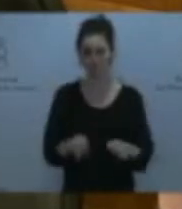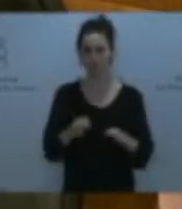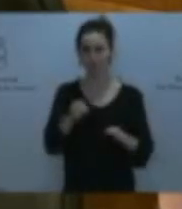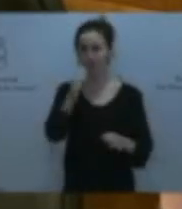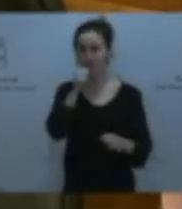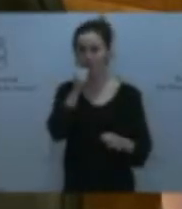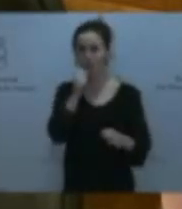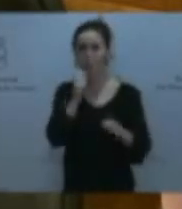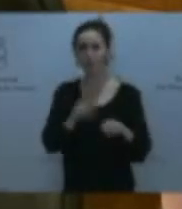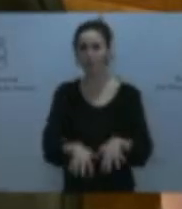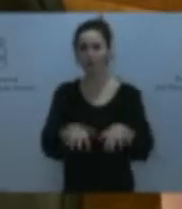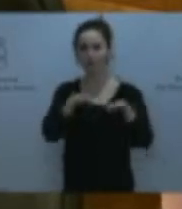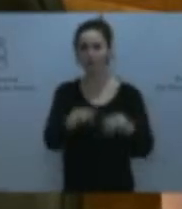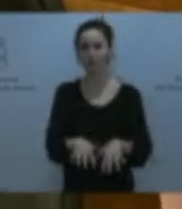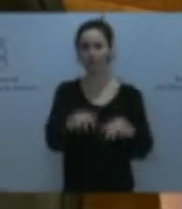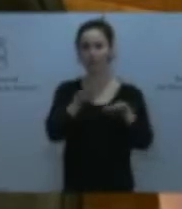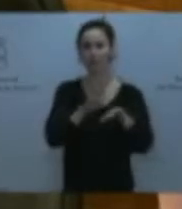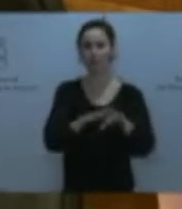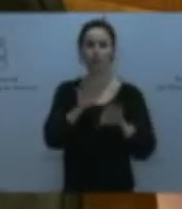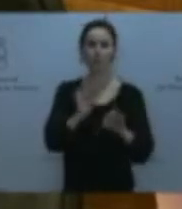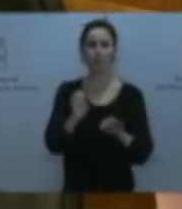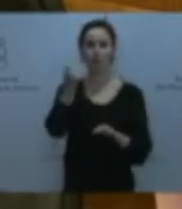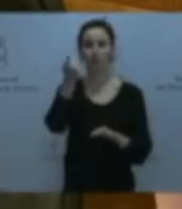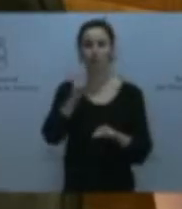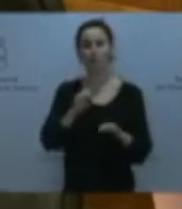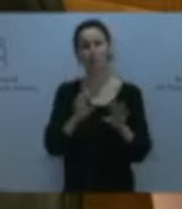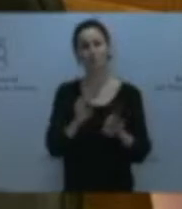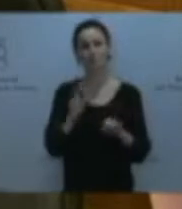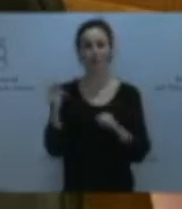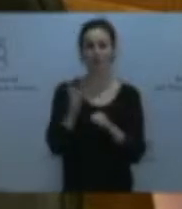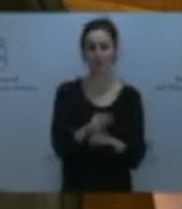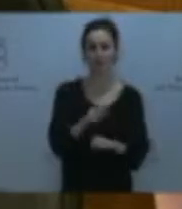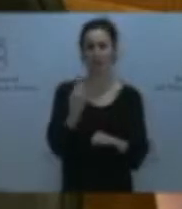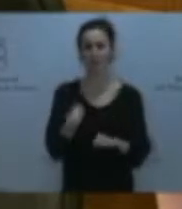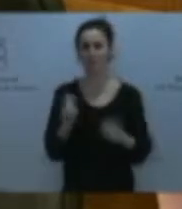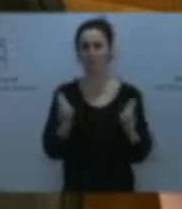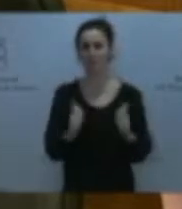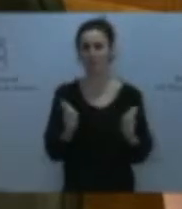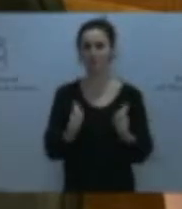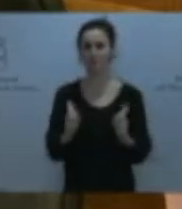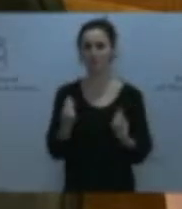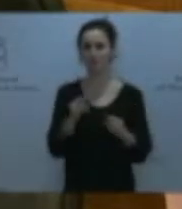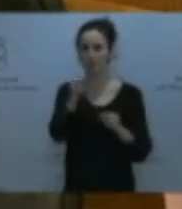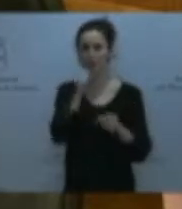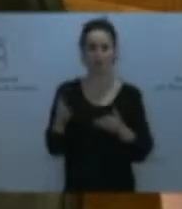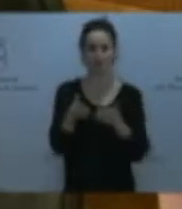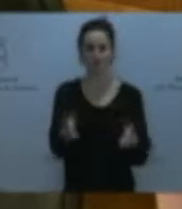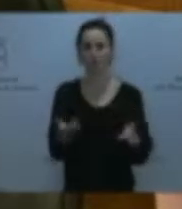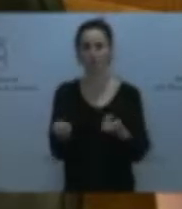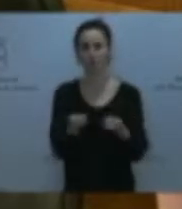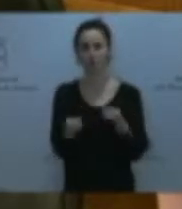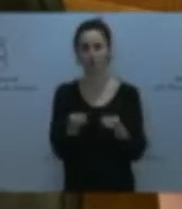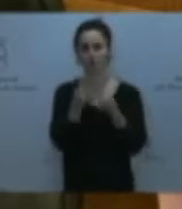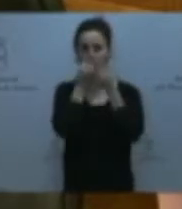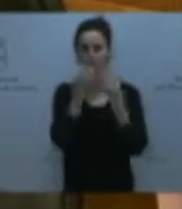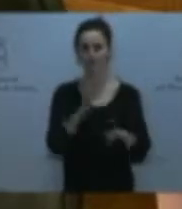que utilizan las eléctricas para que no haya importantes subidas y bajadas que afecten a la vida de los ríos, controlar adecuadamente y